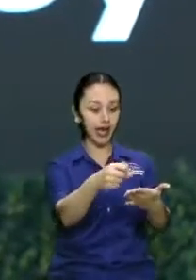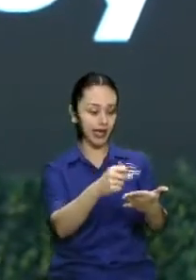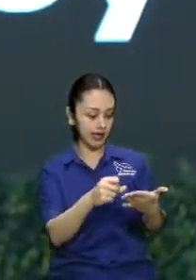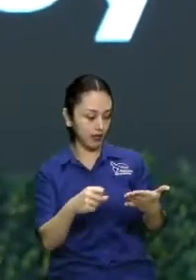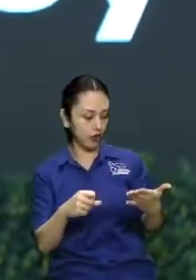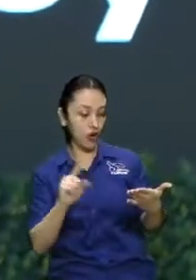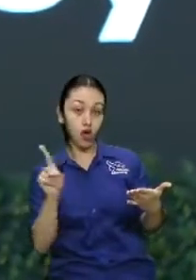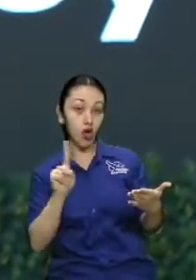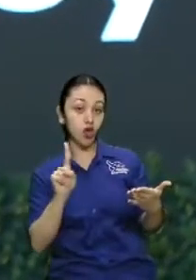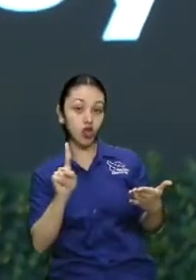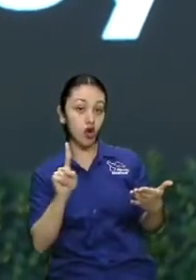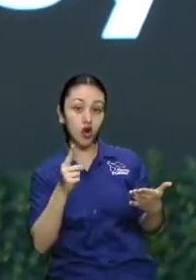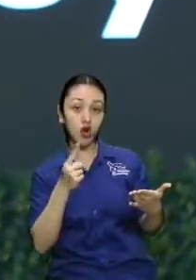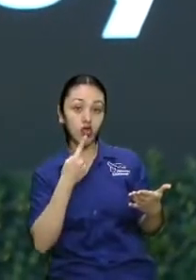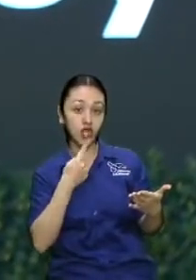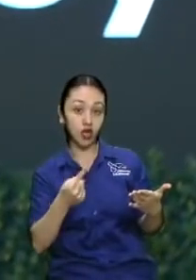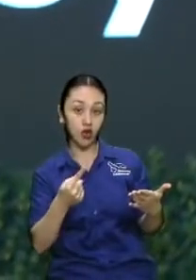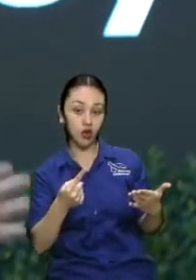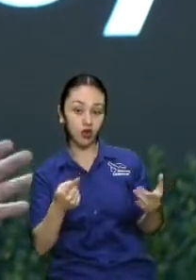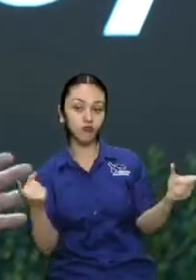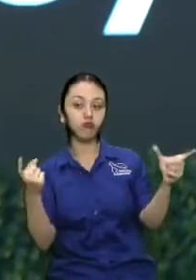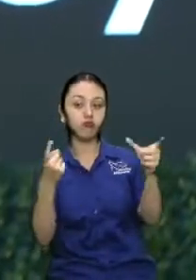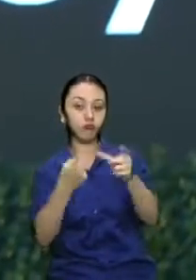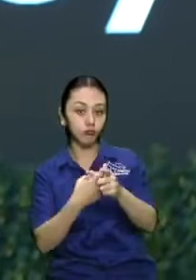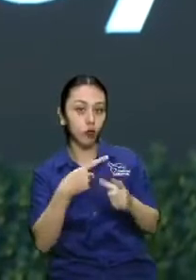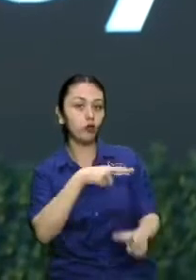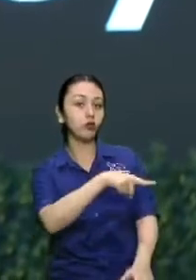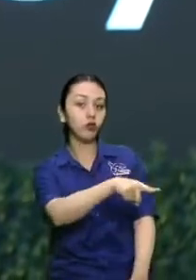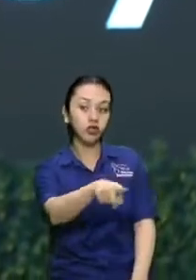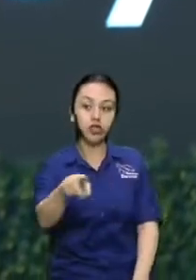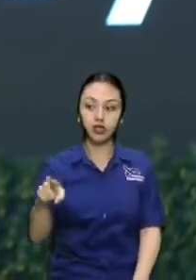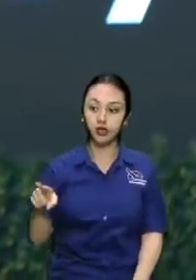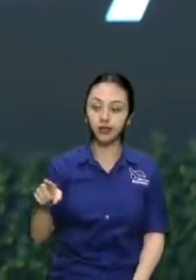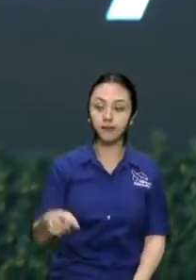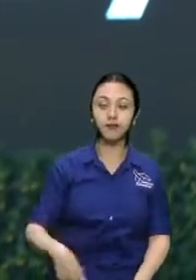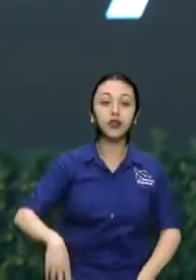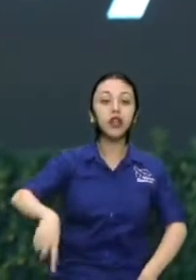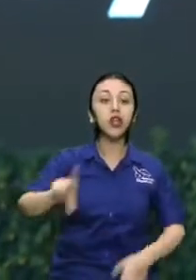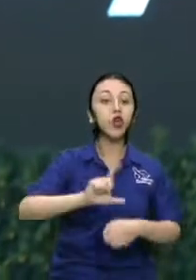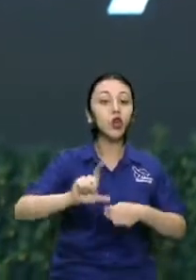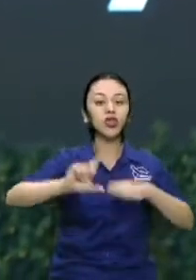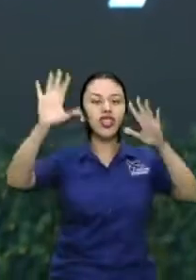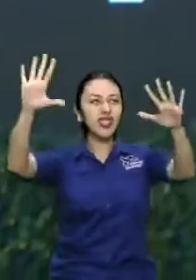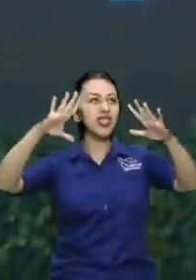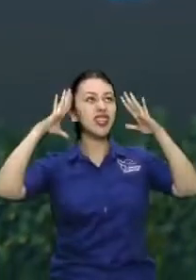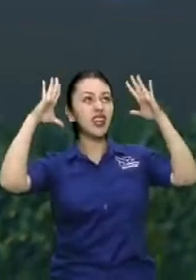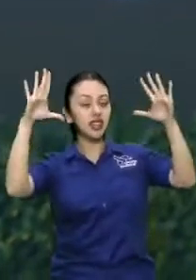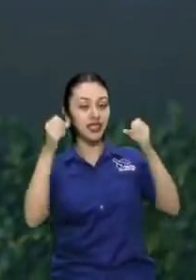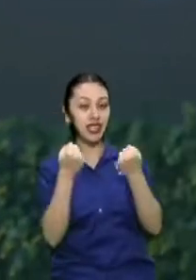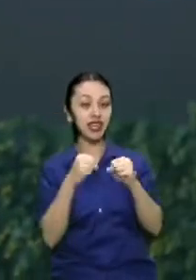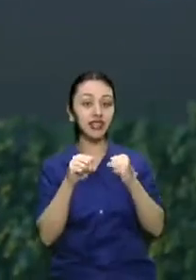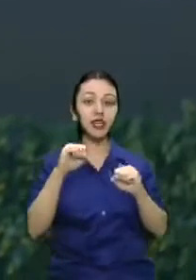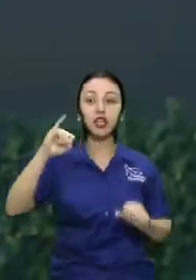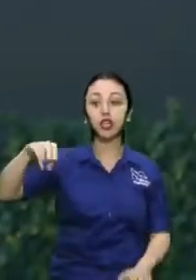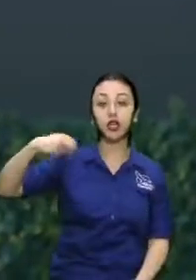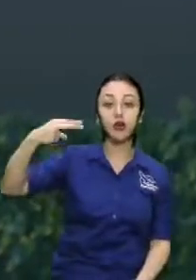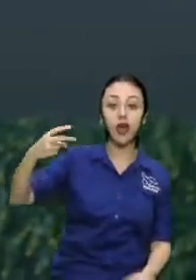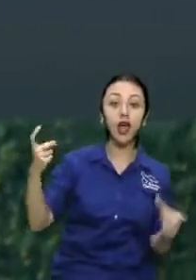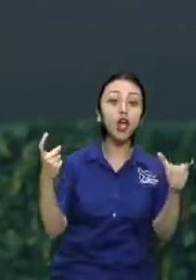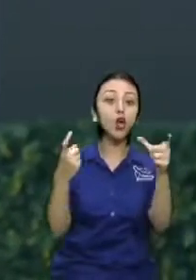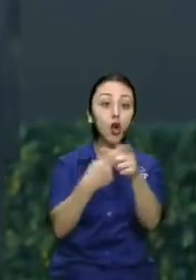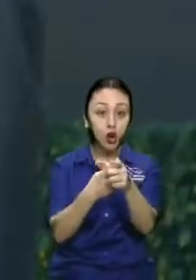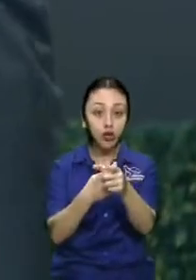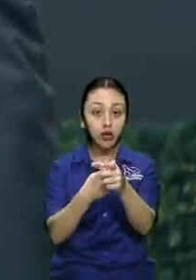con estos. Así viene esta bonita. Grandes cosas ha hecho Jehová con estos.